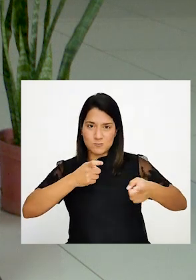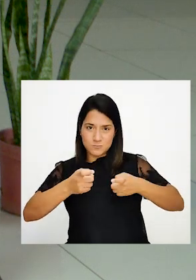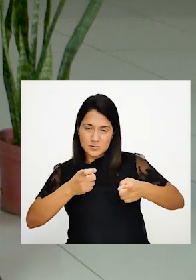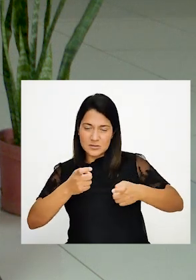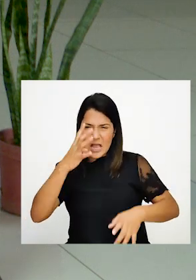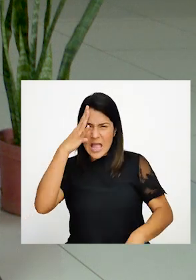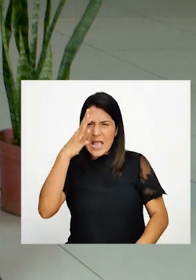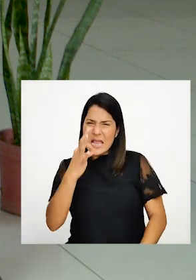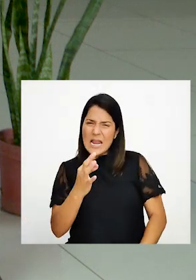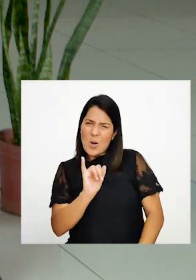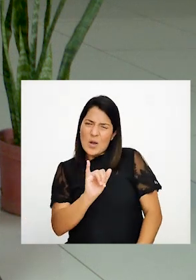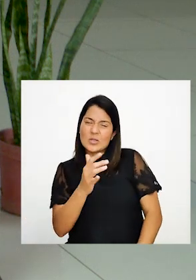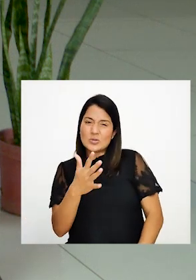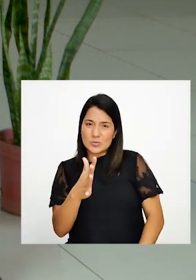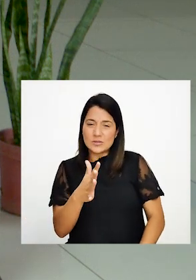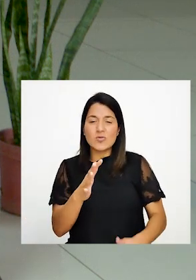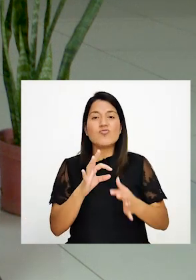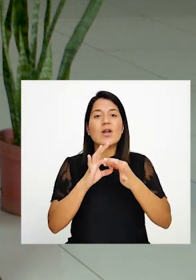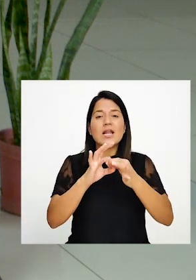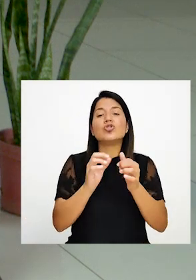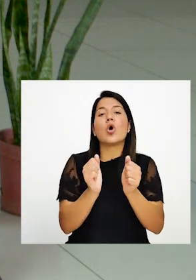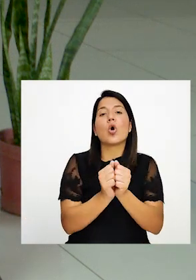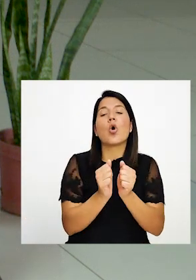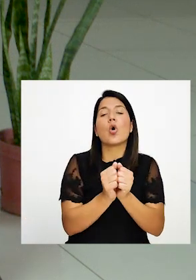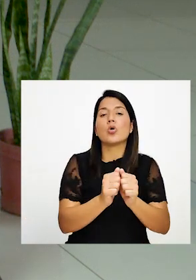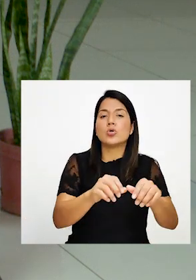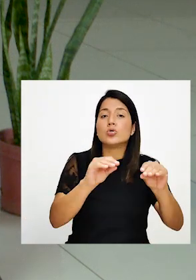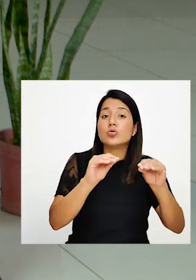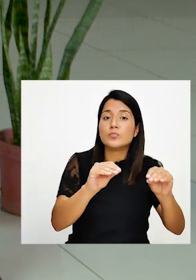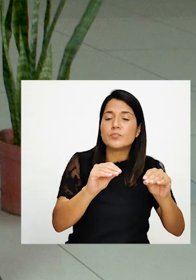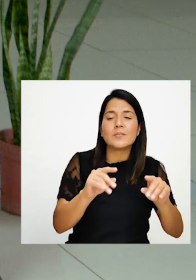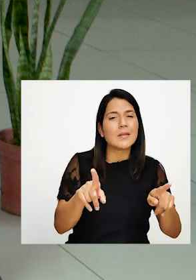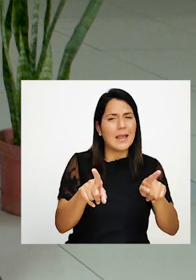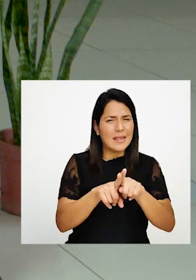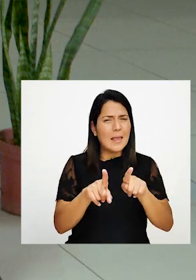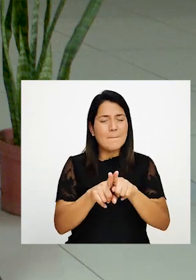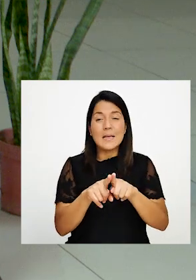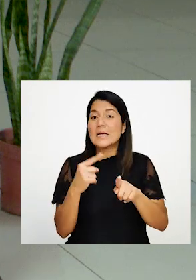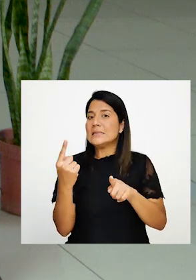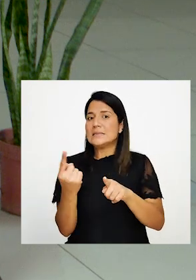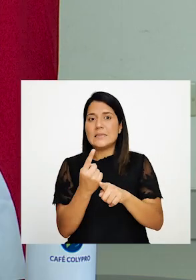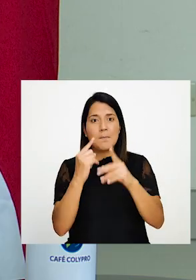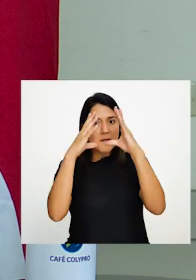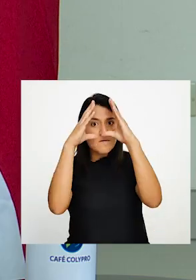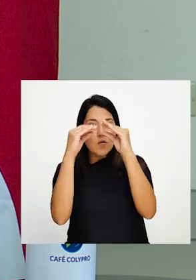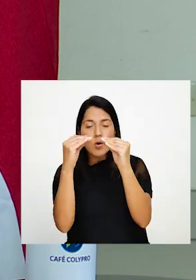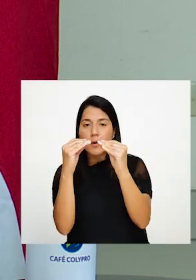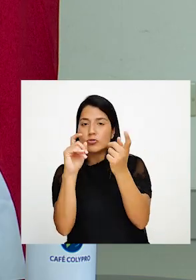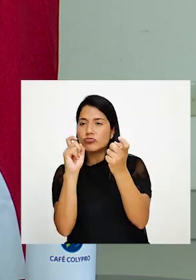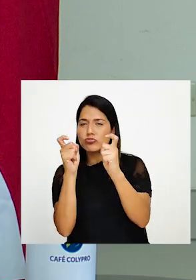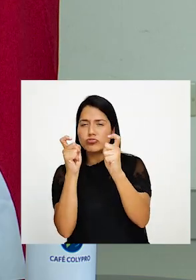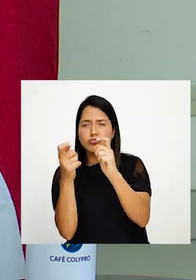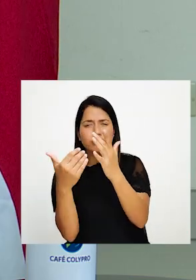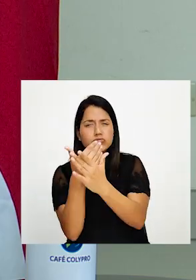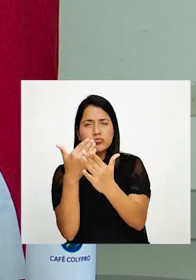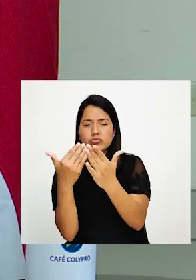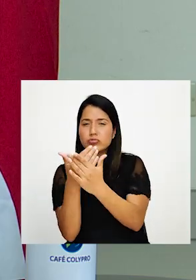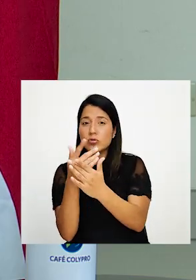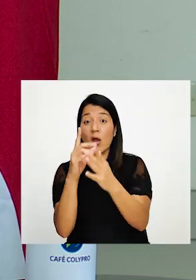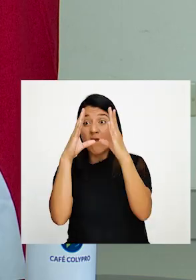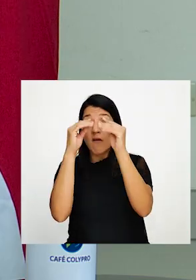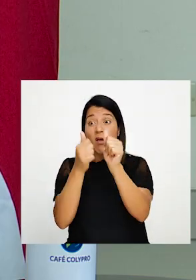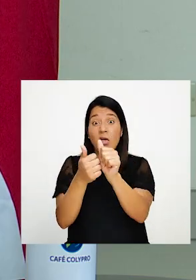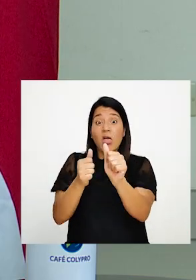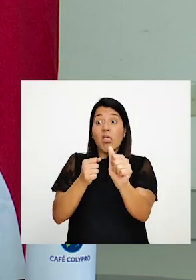Básicamente creo que por ahí anda en lo que es mediación y una actualización permanente, ¿verdad? Que deberíamos de tener nosotros